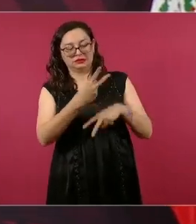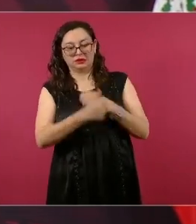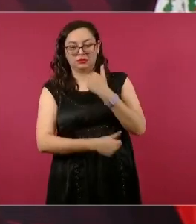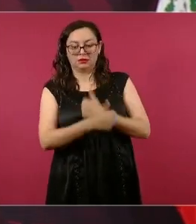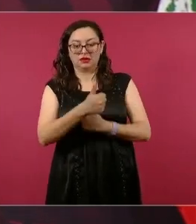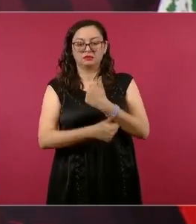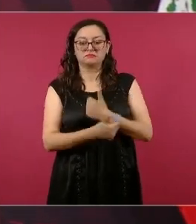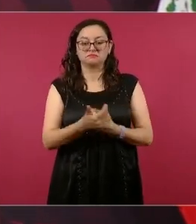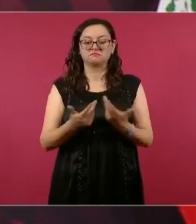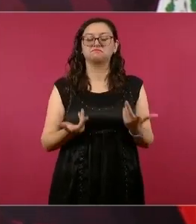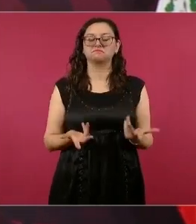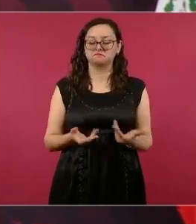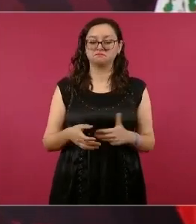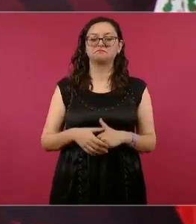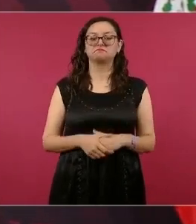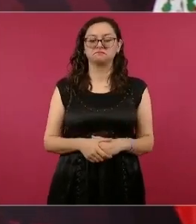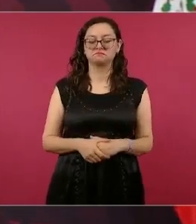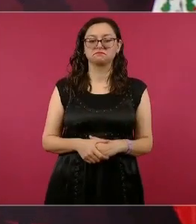Bueno,